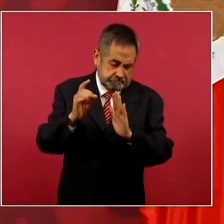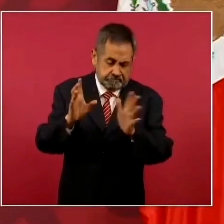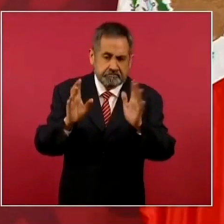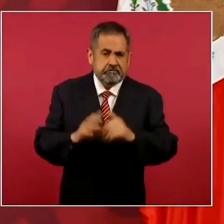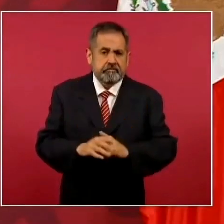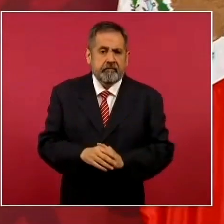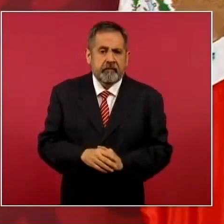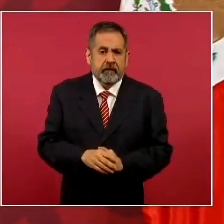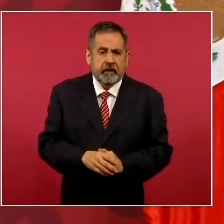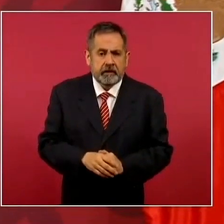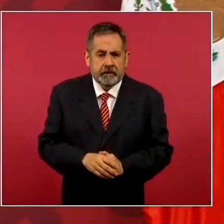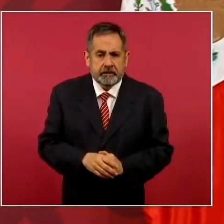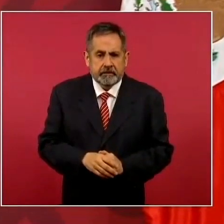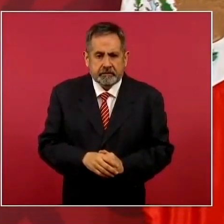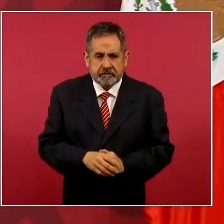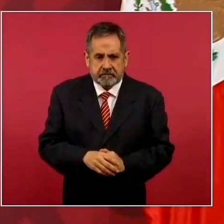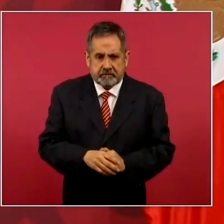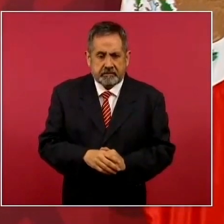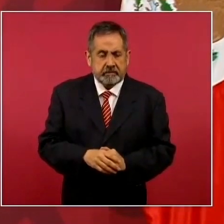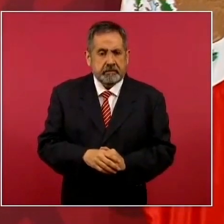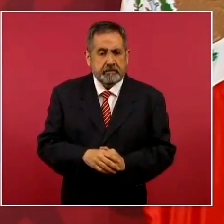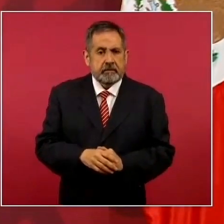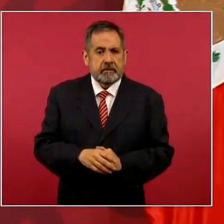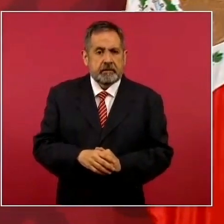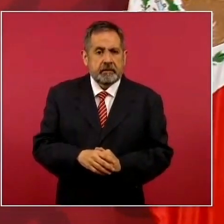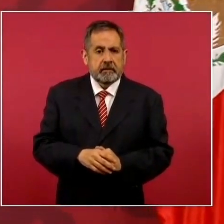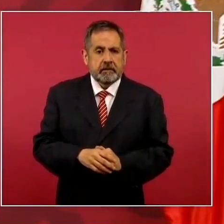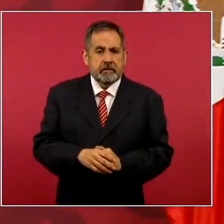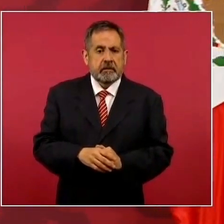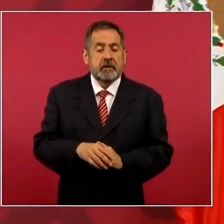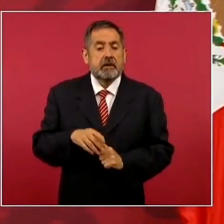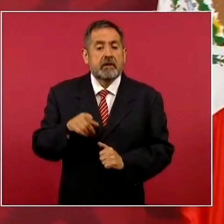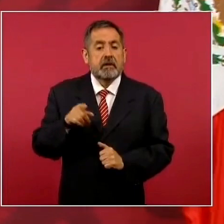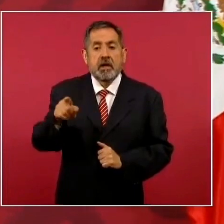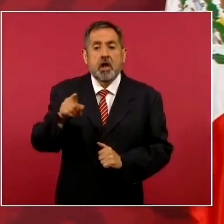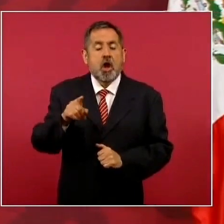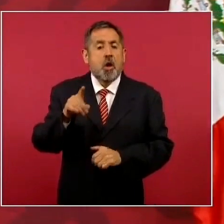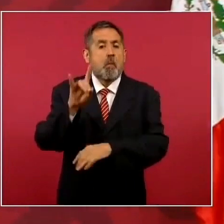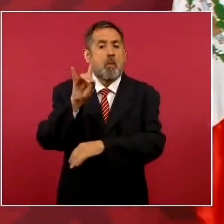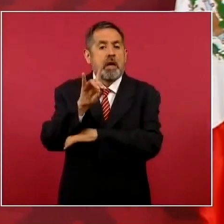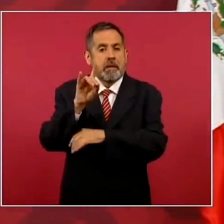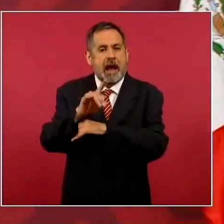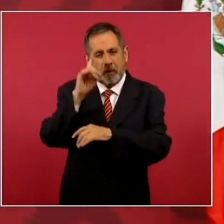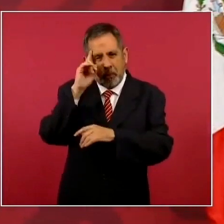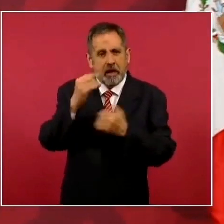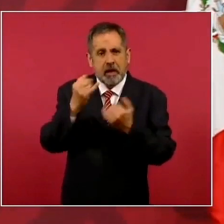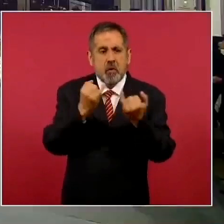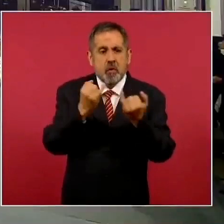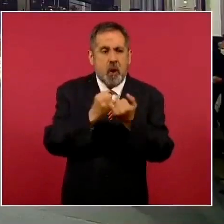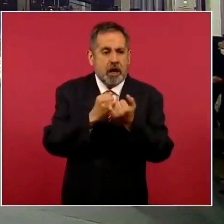¿Por qué se revirtió el golpe de Estado en Bolivia?